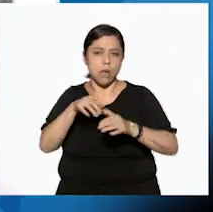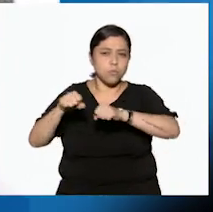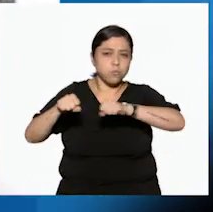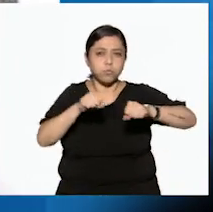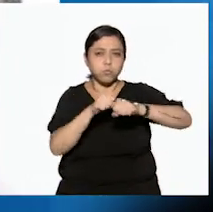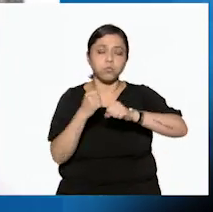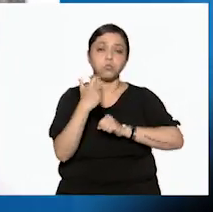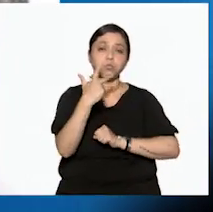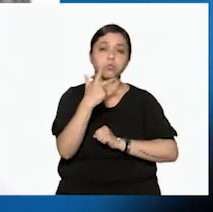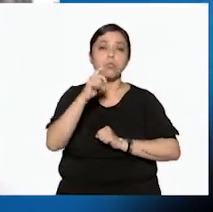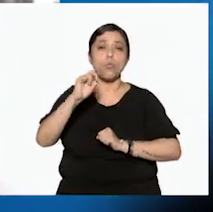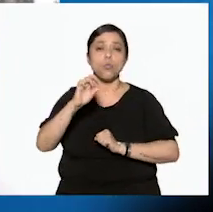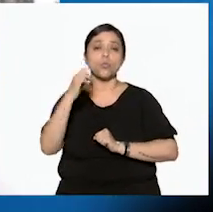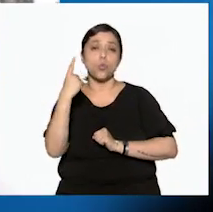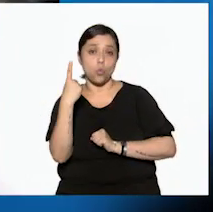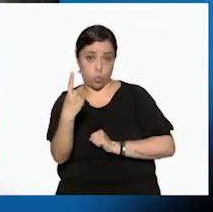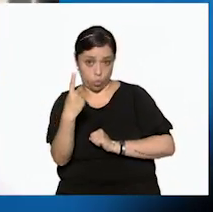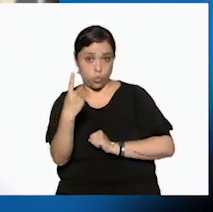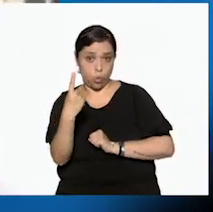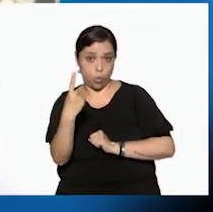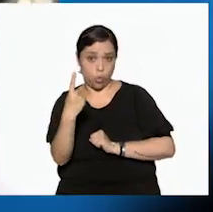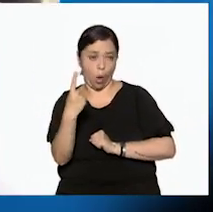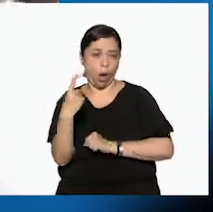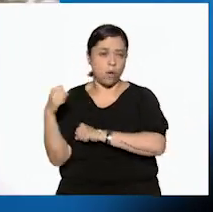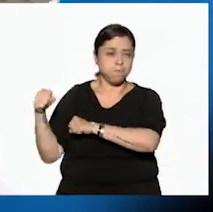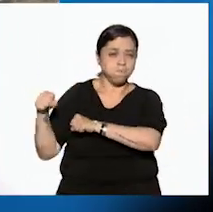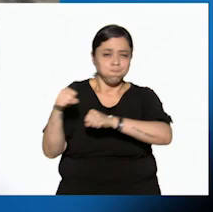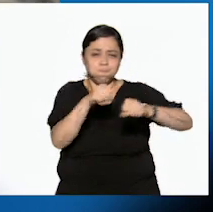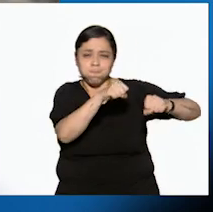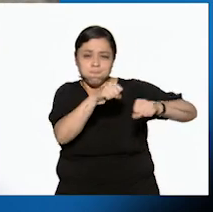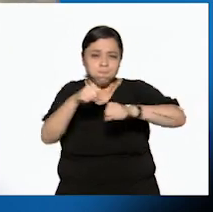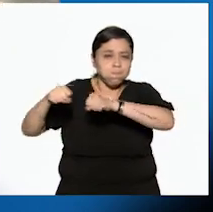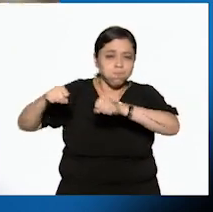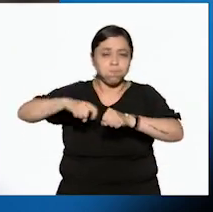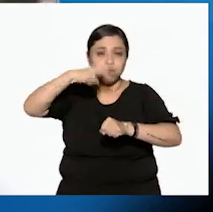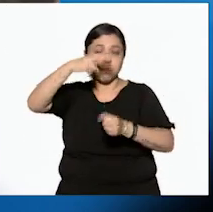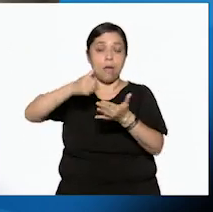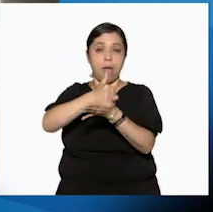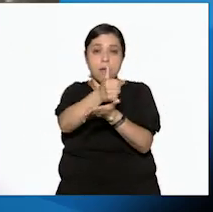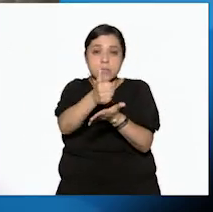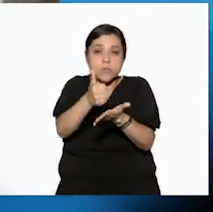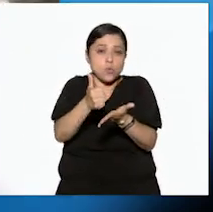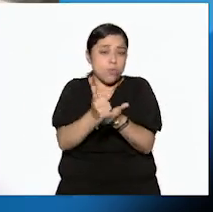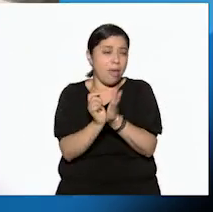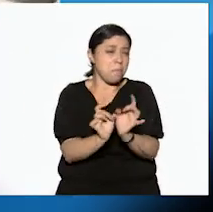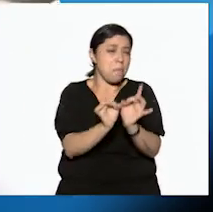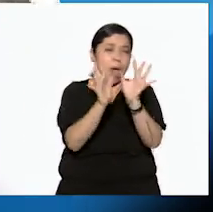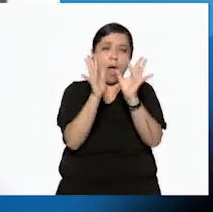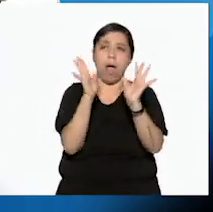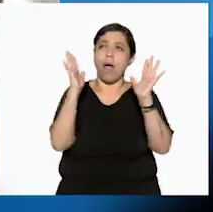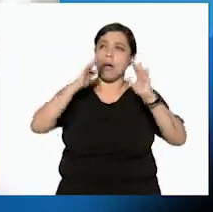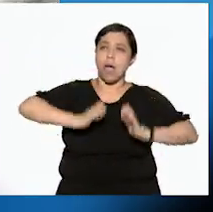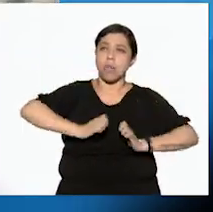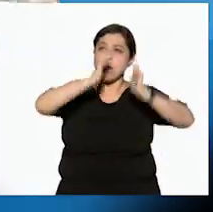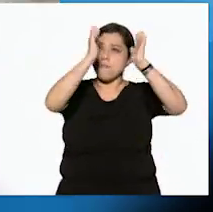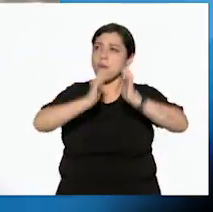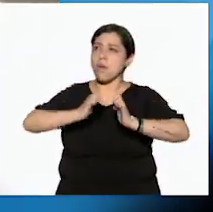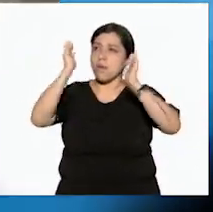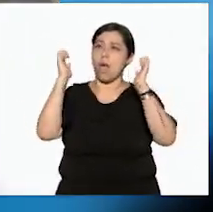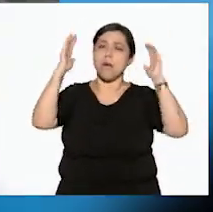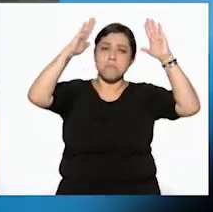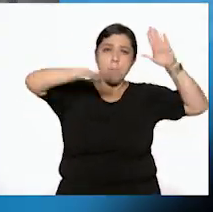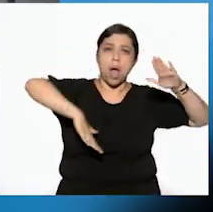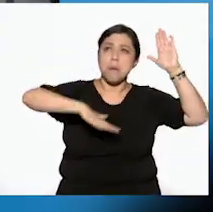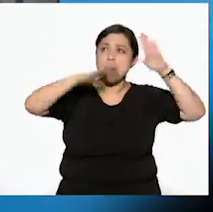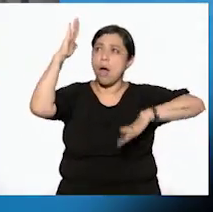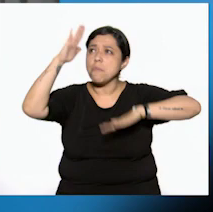8.1 grados en la escala de Richter sacudió a la Ciudad de México, provocando el derrumbe de decenas de edificios